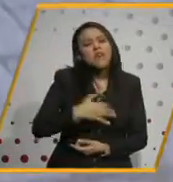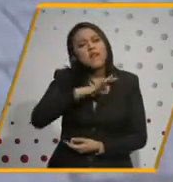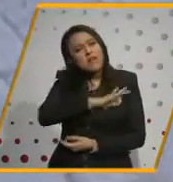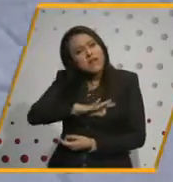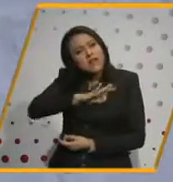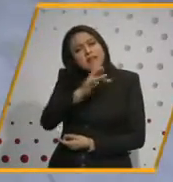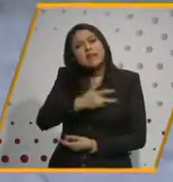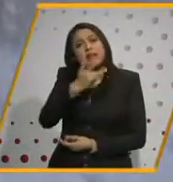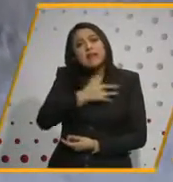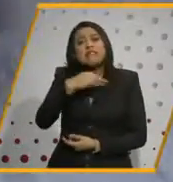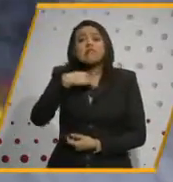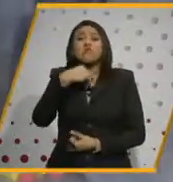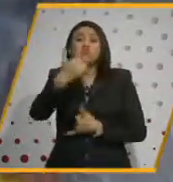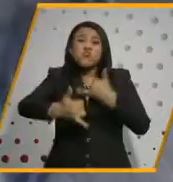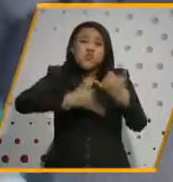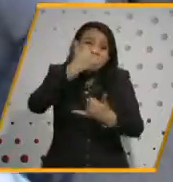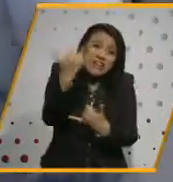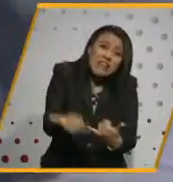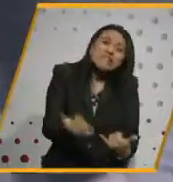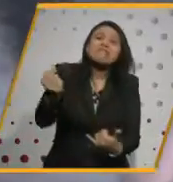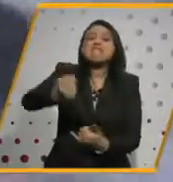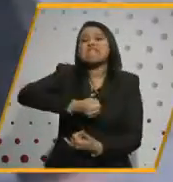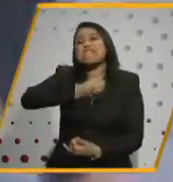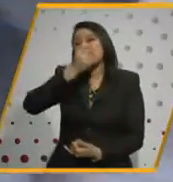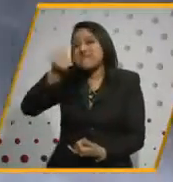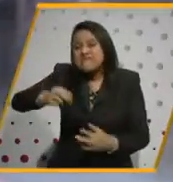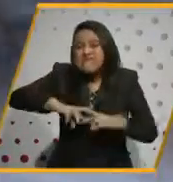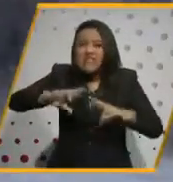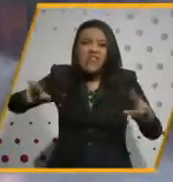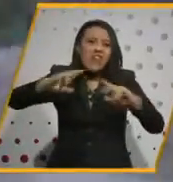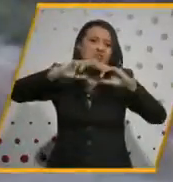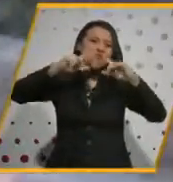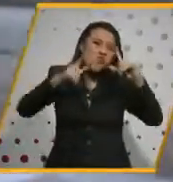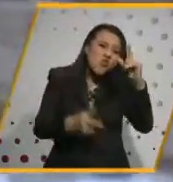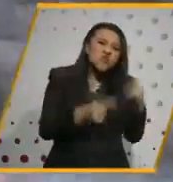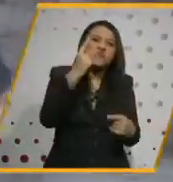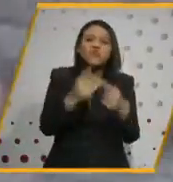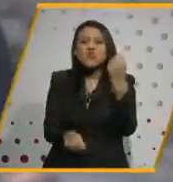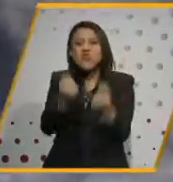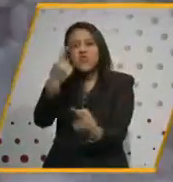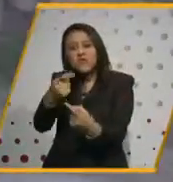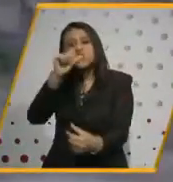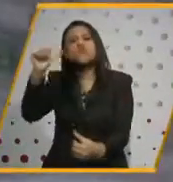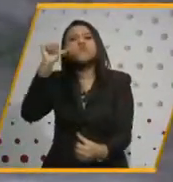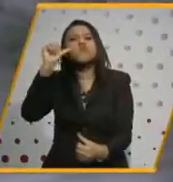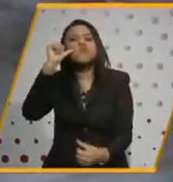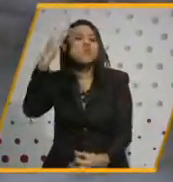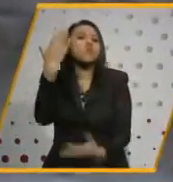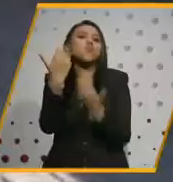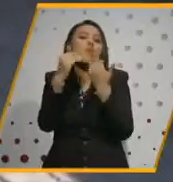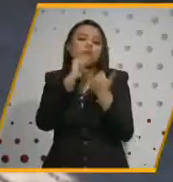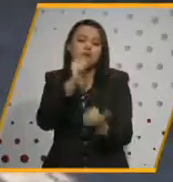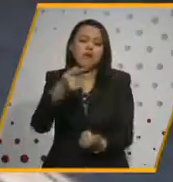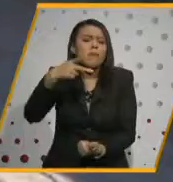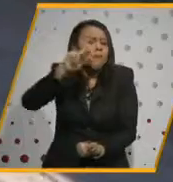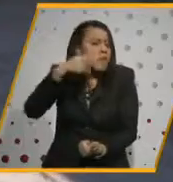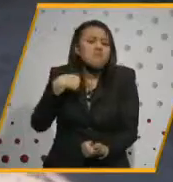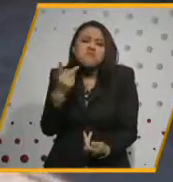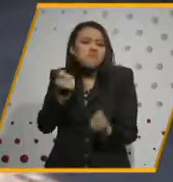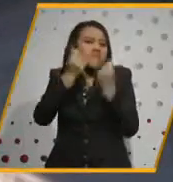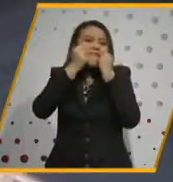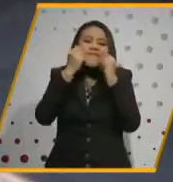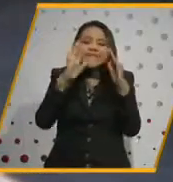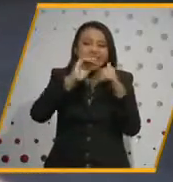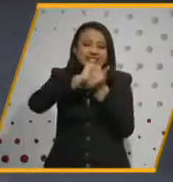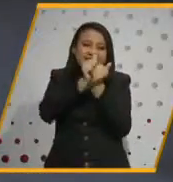lucen desgastados y a sus coches les faltan algunas llantas. Pero eso no les quita la ilusión y les borra del rostro la sonrisa. Con